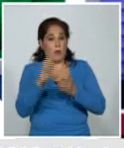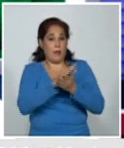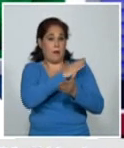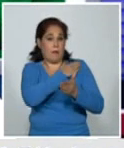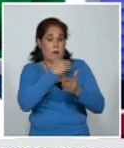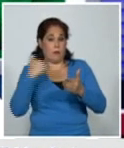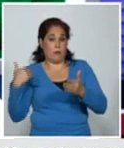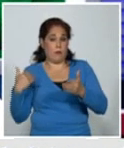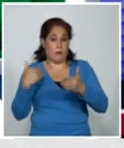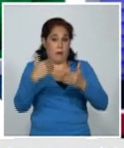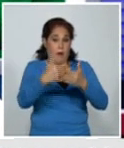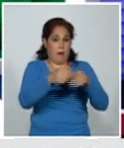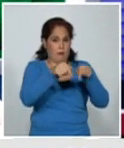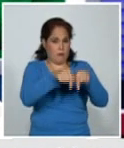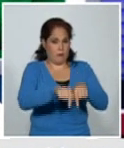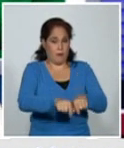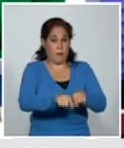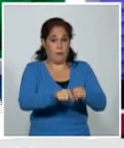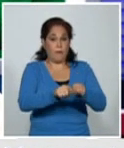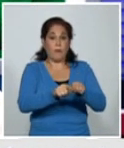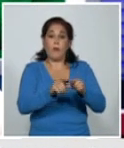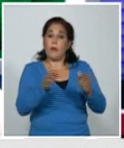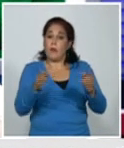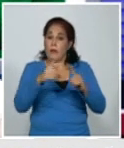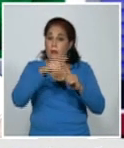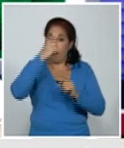país. Una tasa de incidencia de